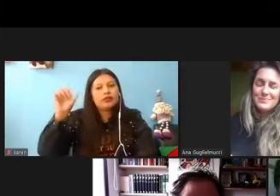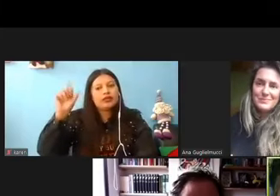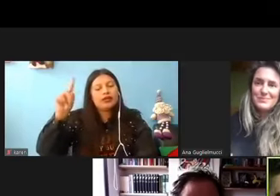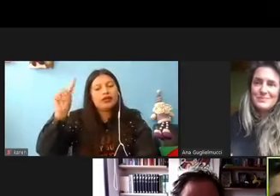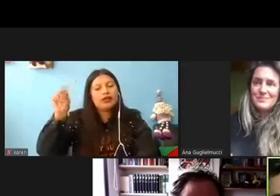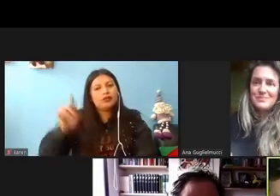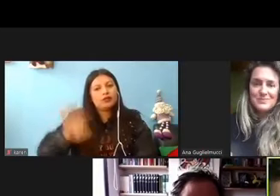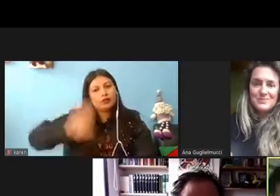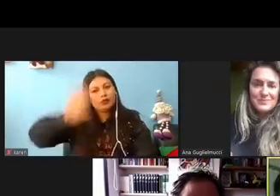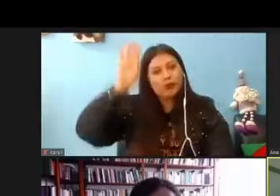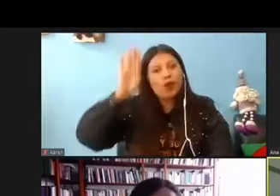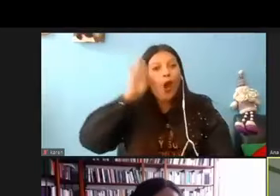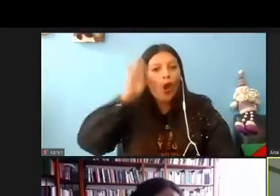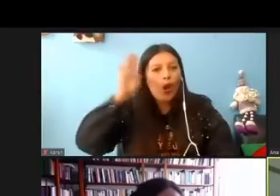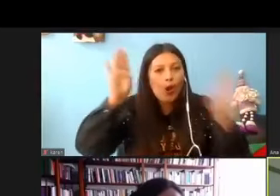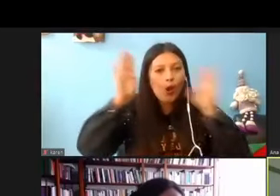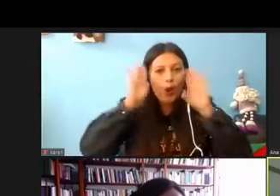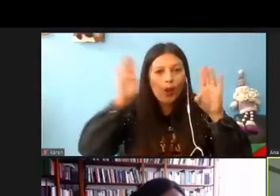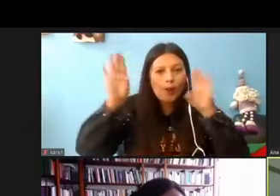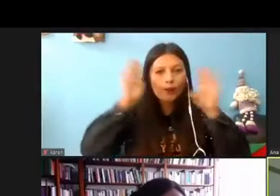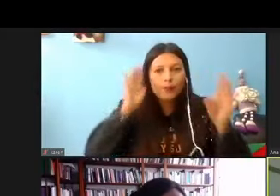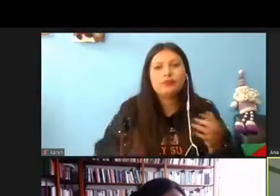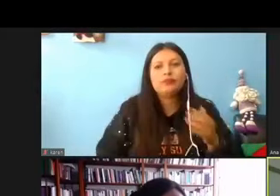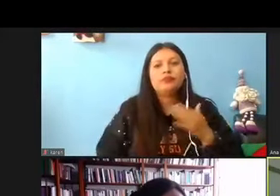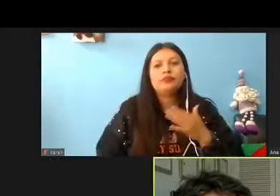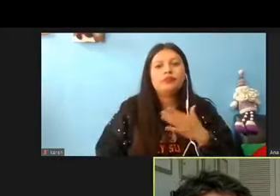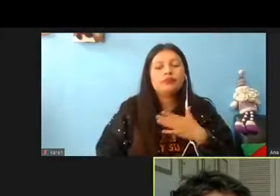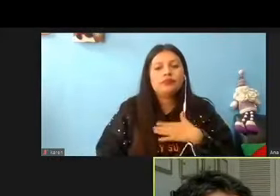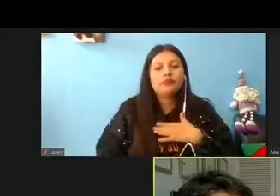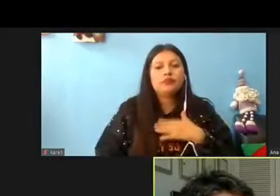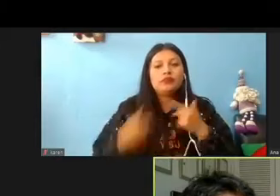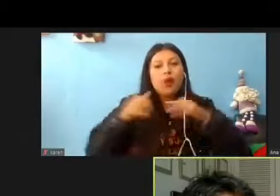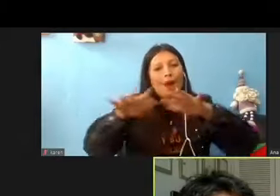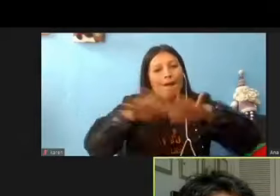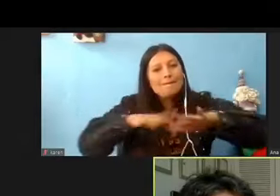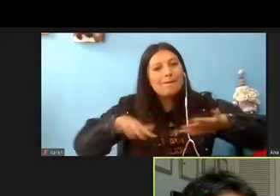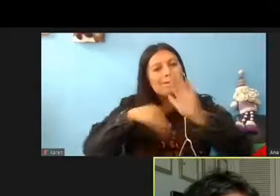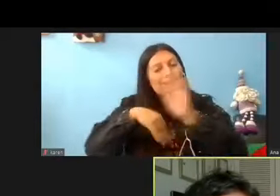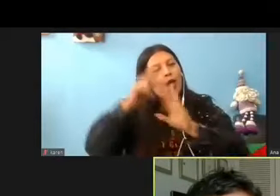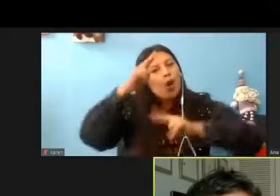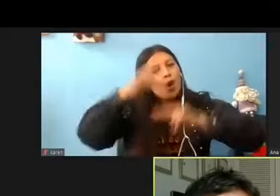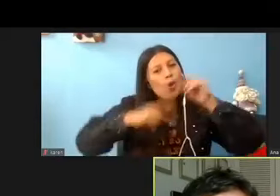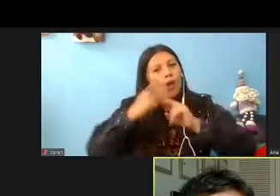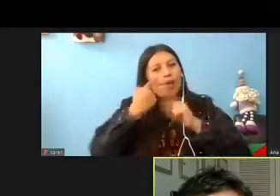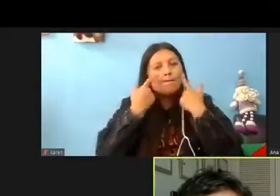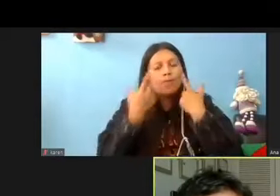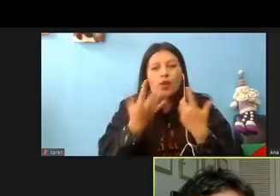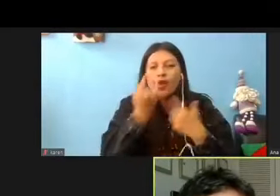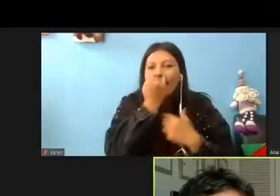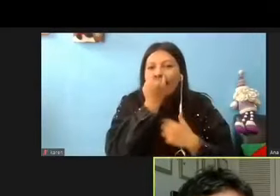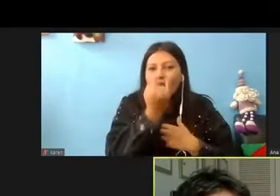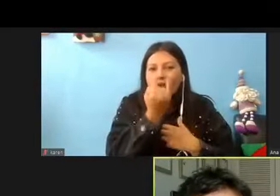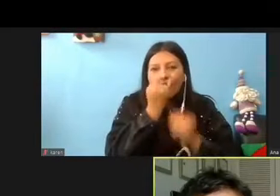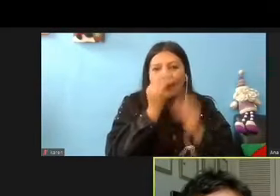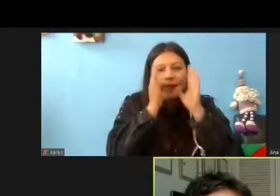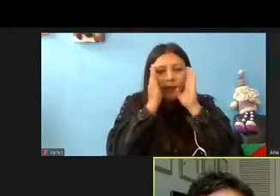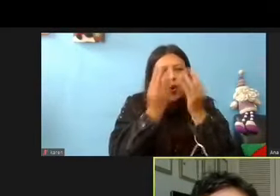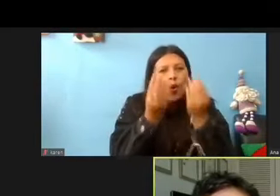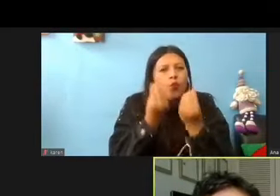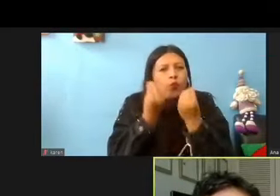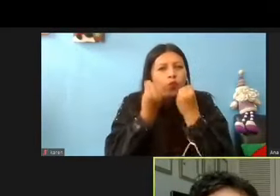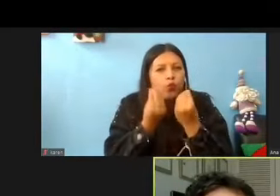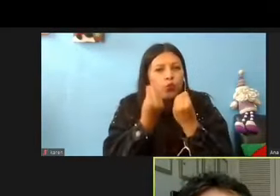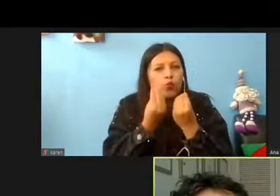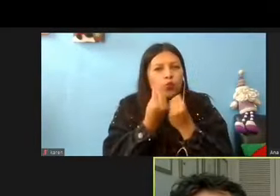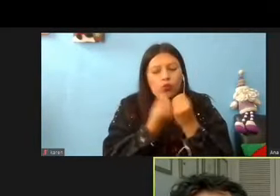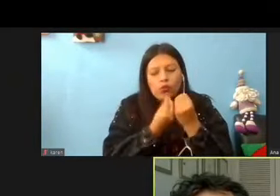precisamente, Luis Carlos. Hola. Sí, hola. Sí. Yo creo que fue un campo de construcción muy interesante, aprendimos mucho